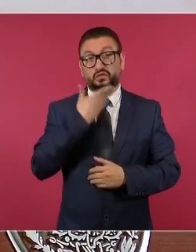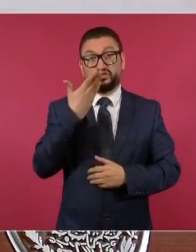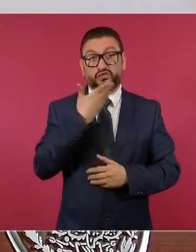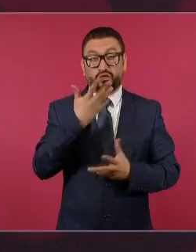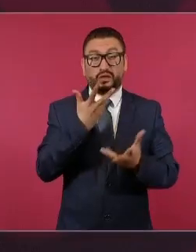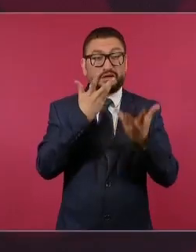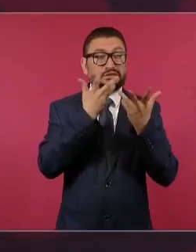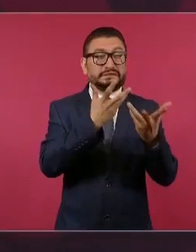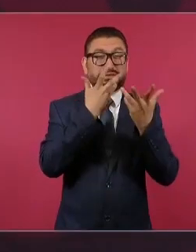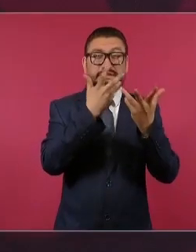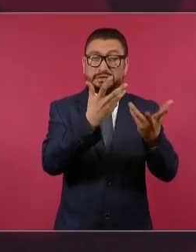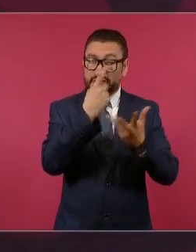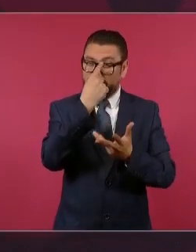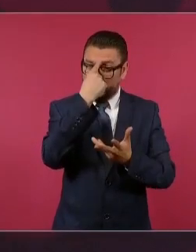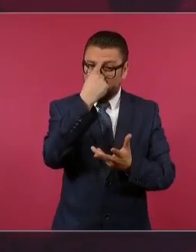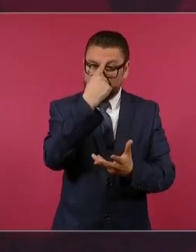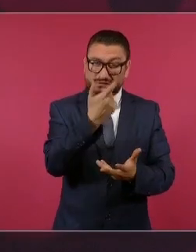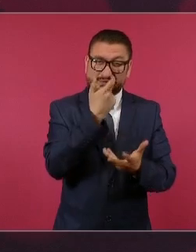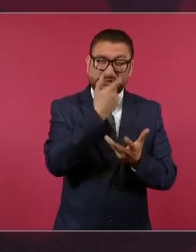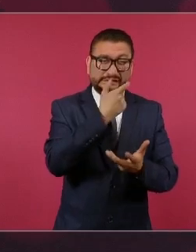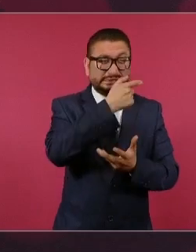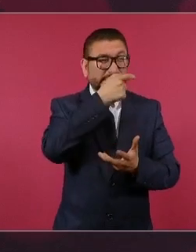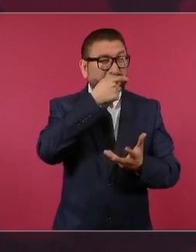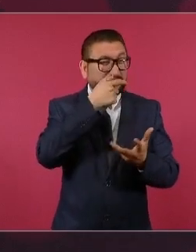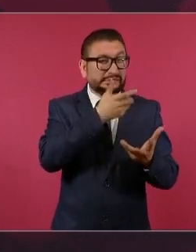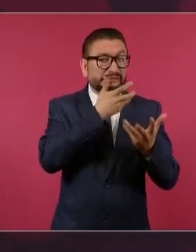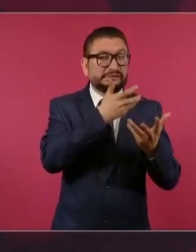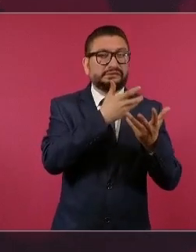ambición al dinero